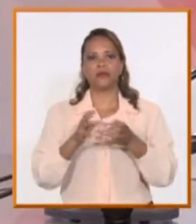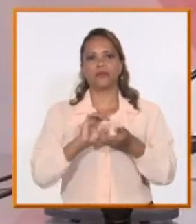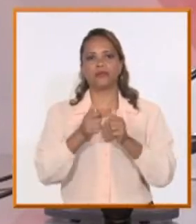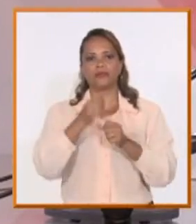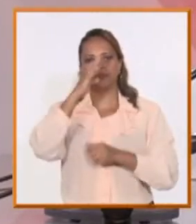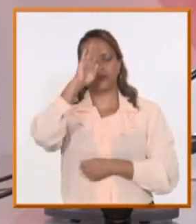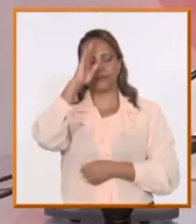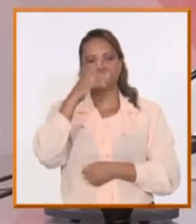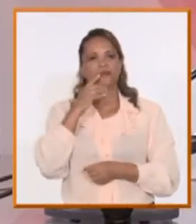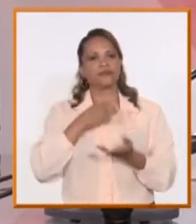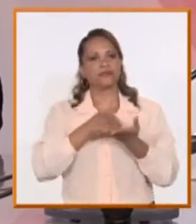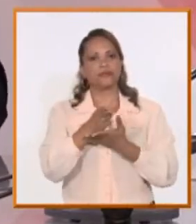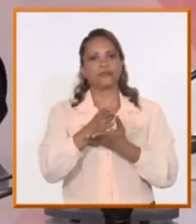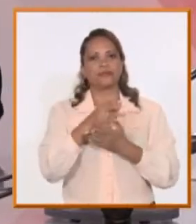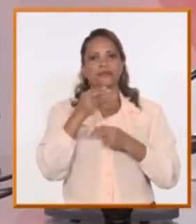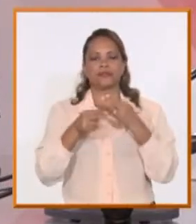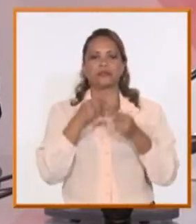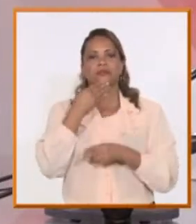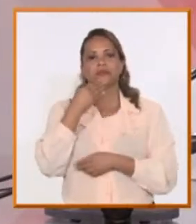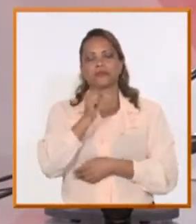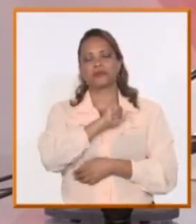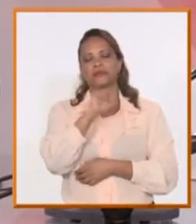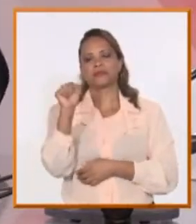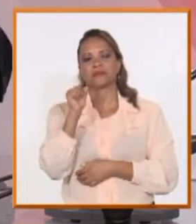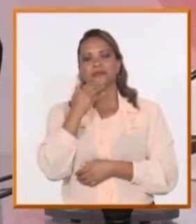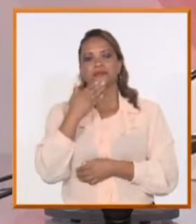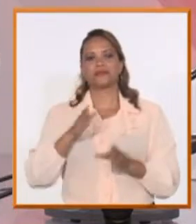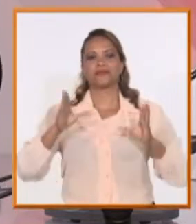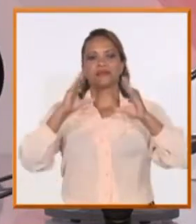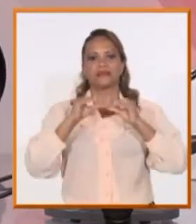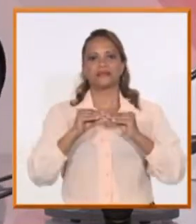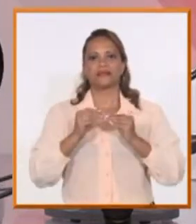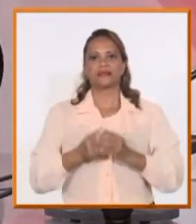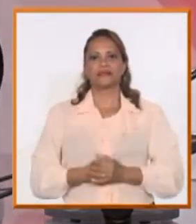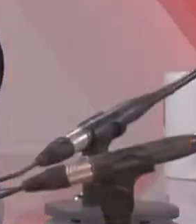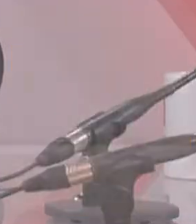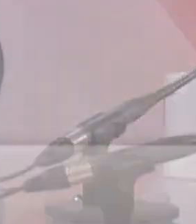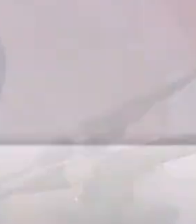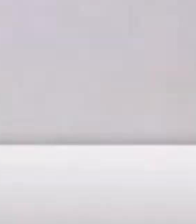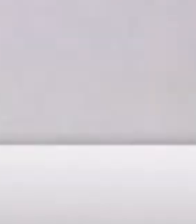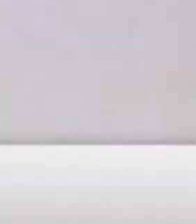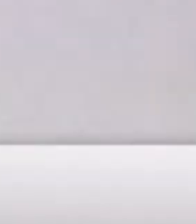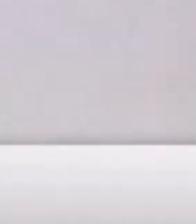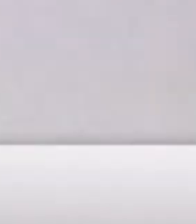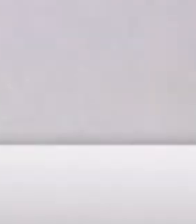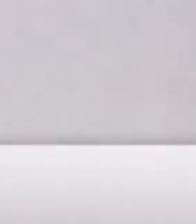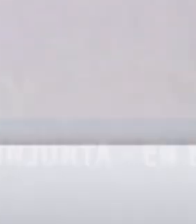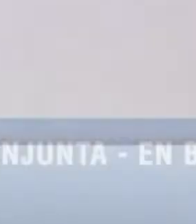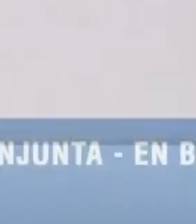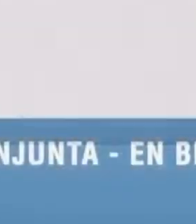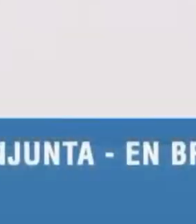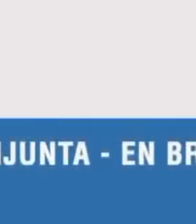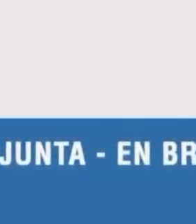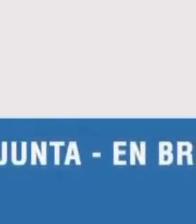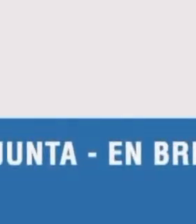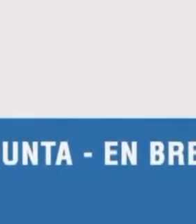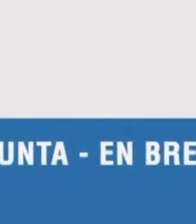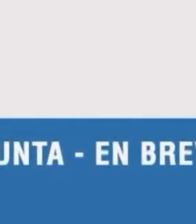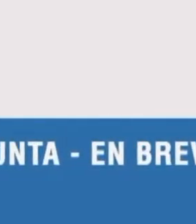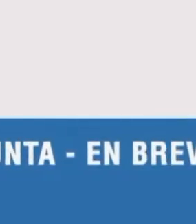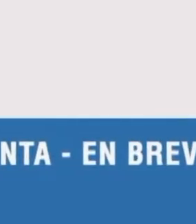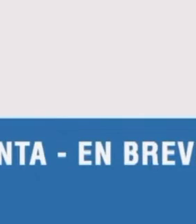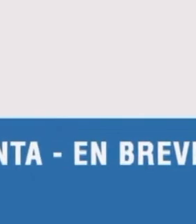cubano, y a seguir haciendo que se puede más. Muy buenas noches.